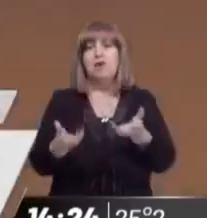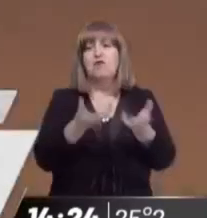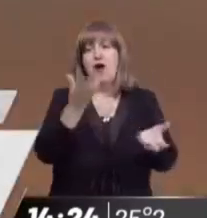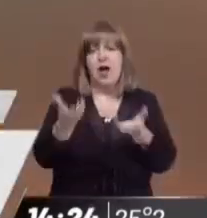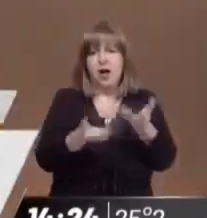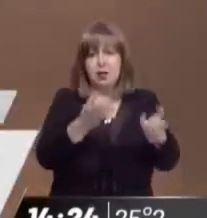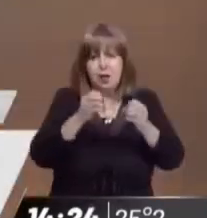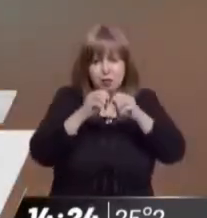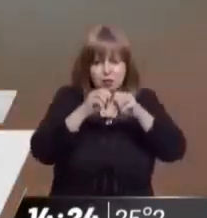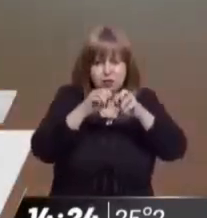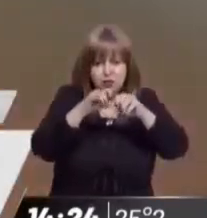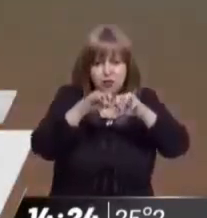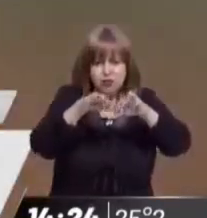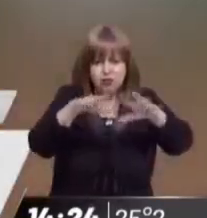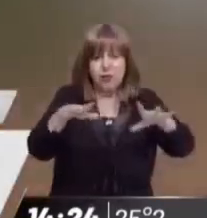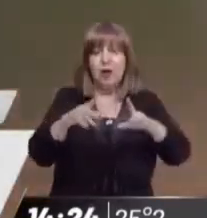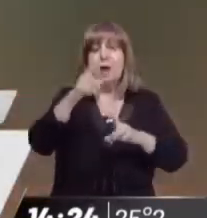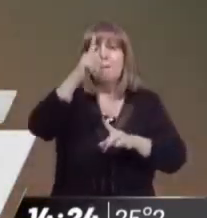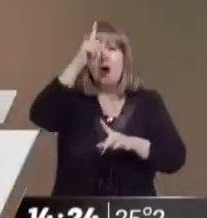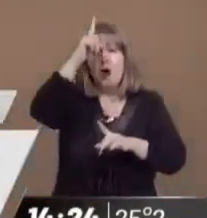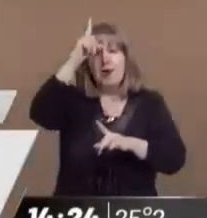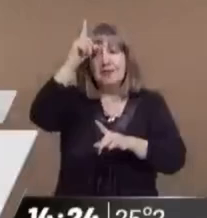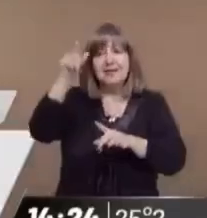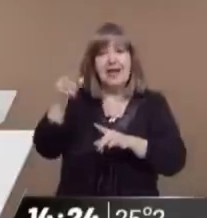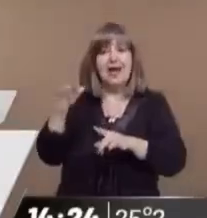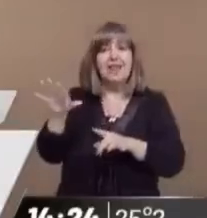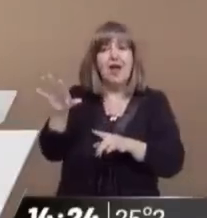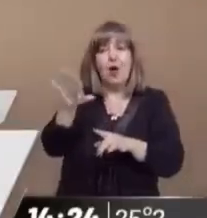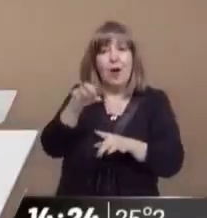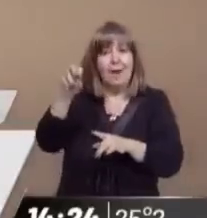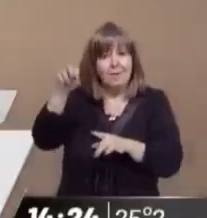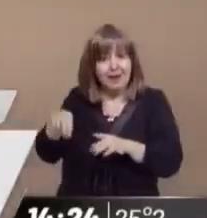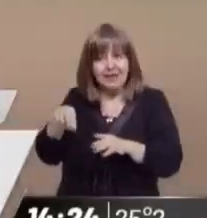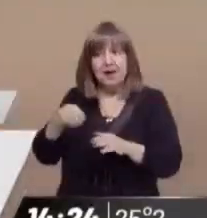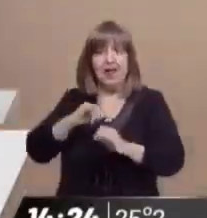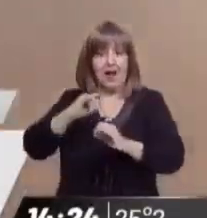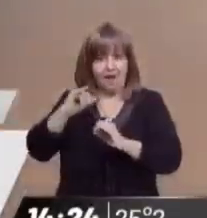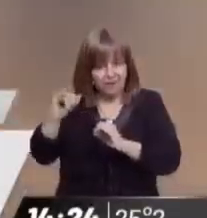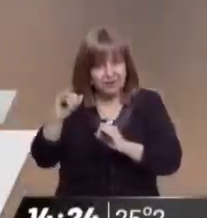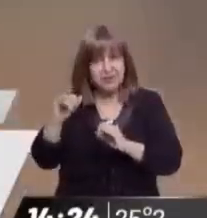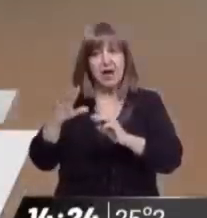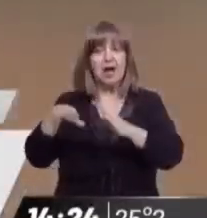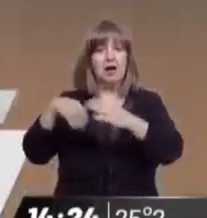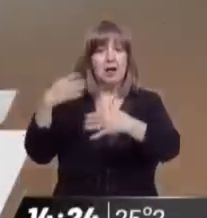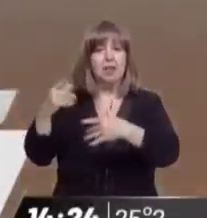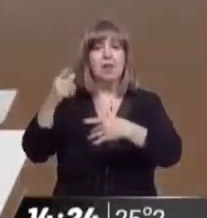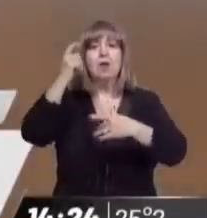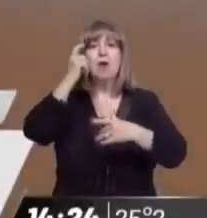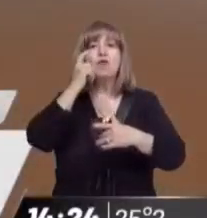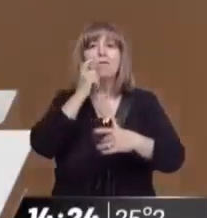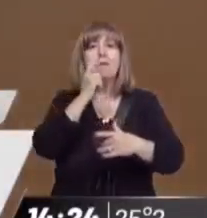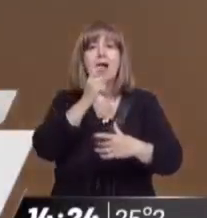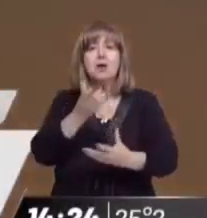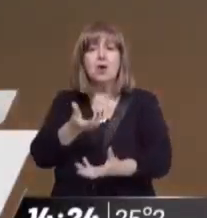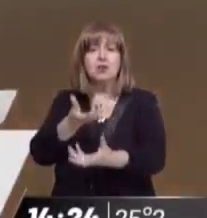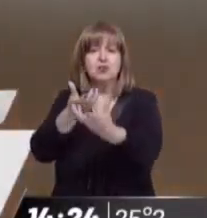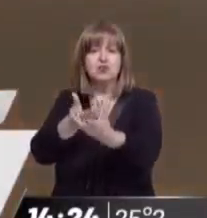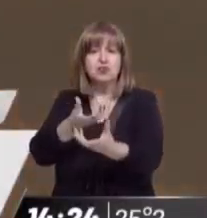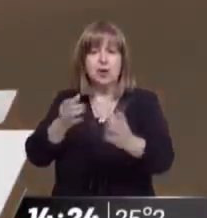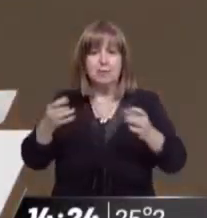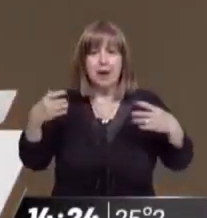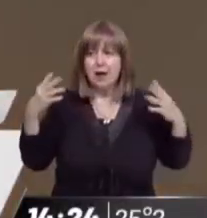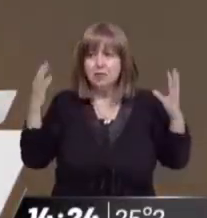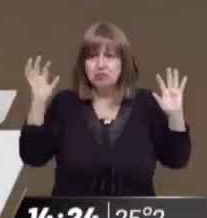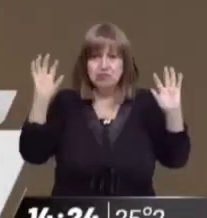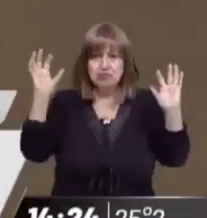aviso, como trabaja Policía Ambiental de Guaymallén, hemos aviso principalmente a bomberos y defensa civil para que se